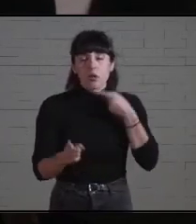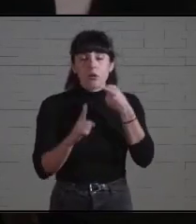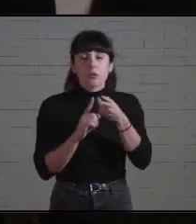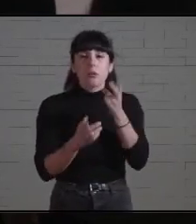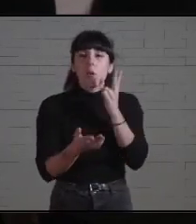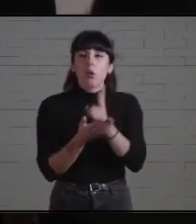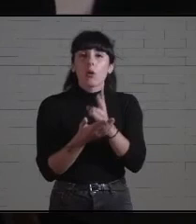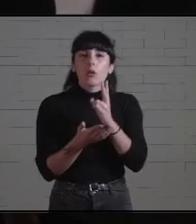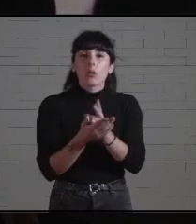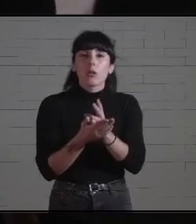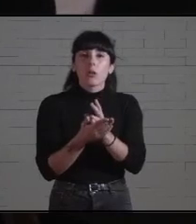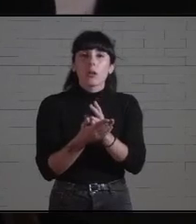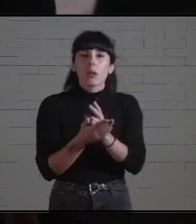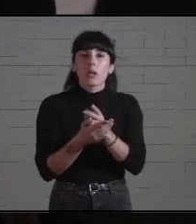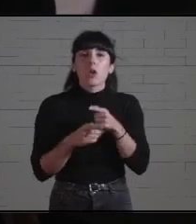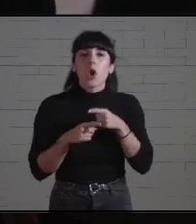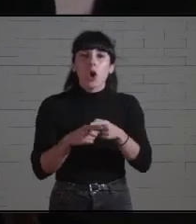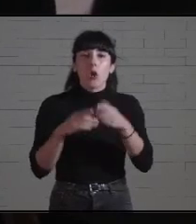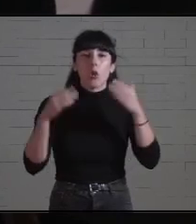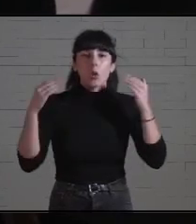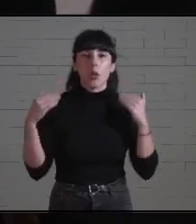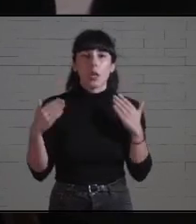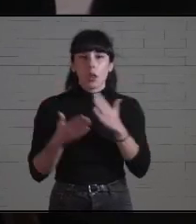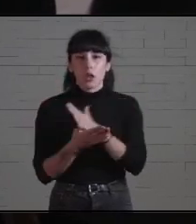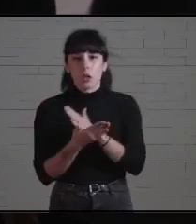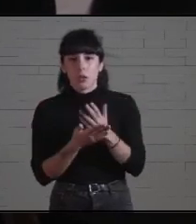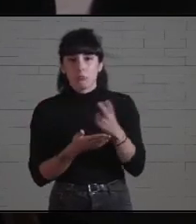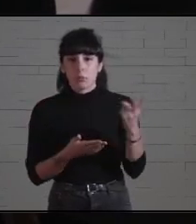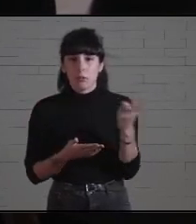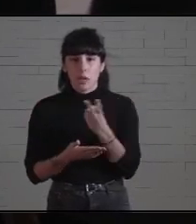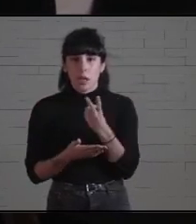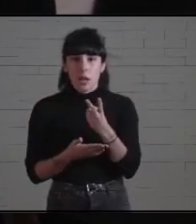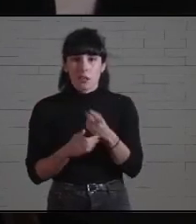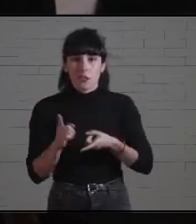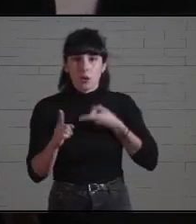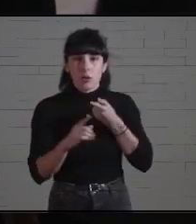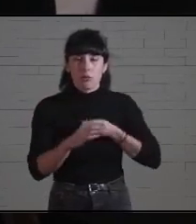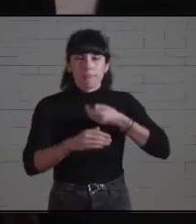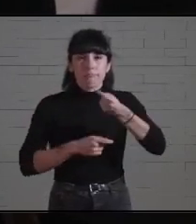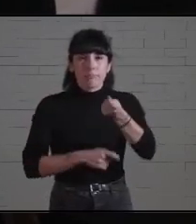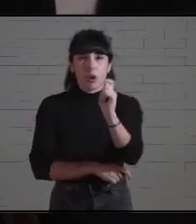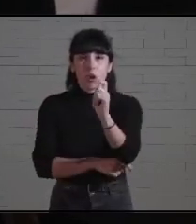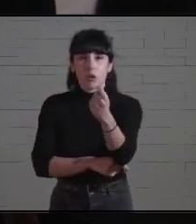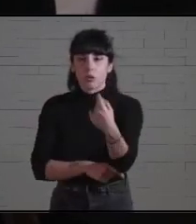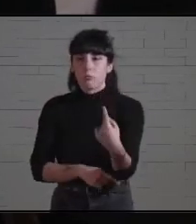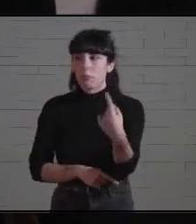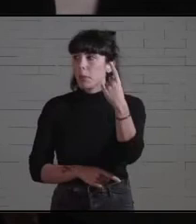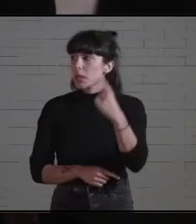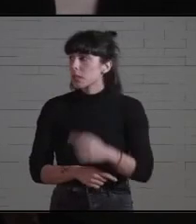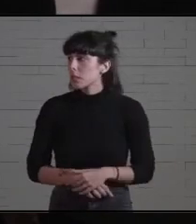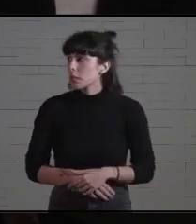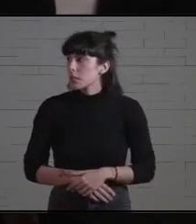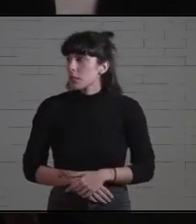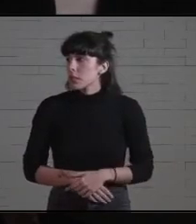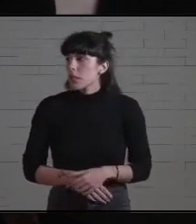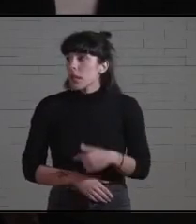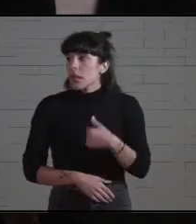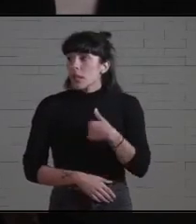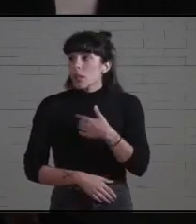mayor conciliación y corresponsabilidad, tanto en lo personal, laboral como familiar. Y yo